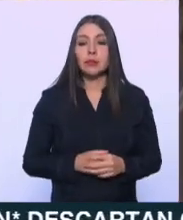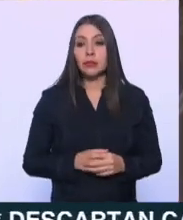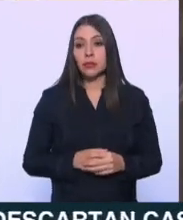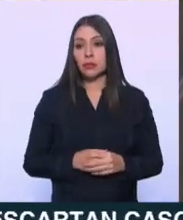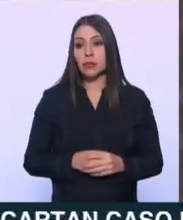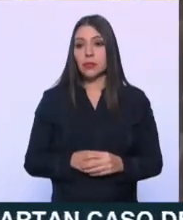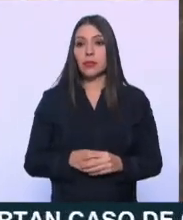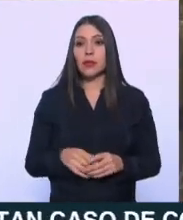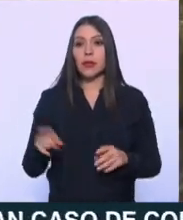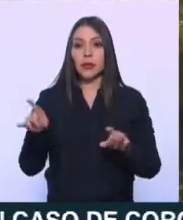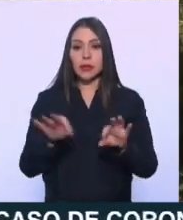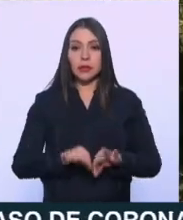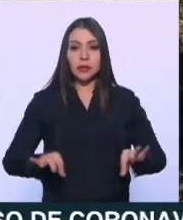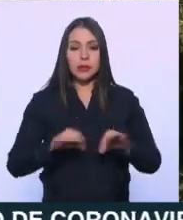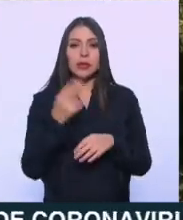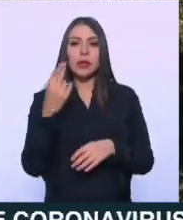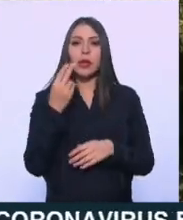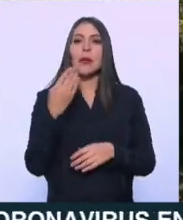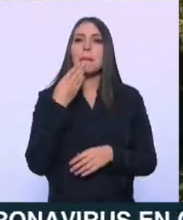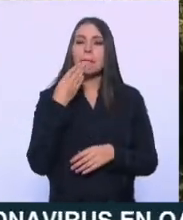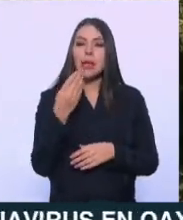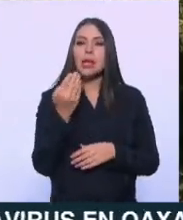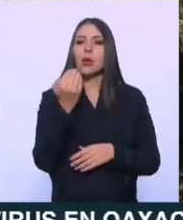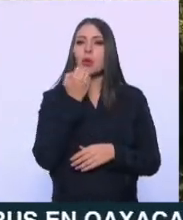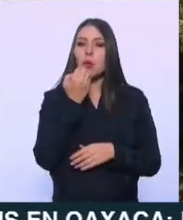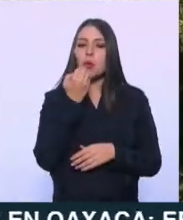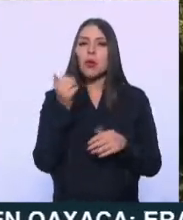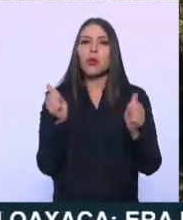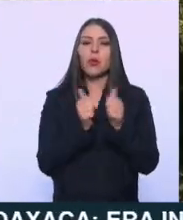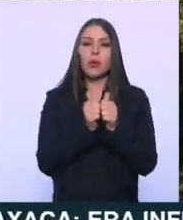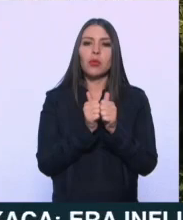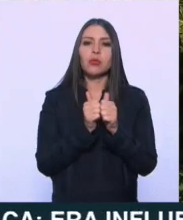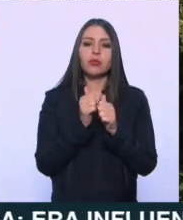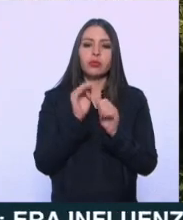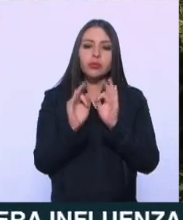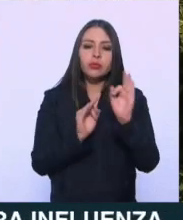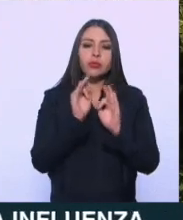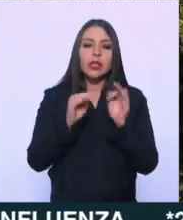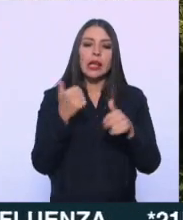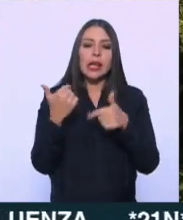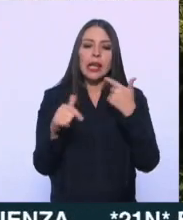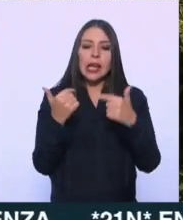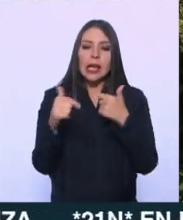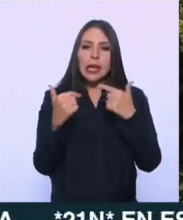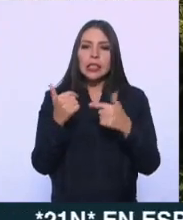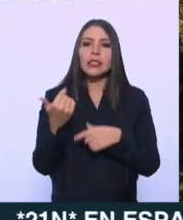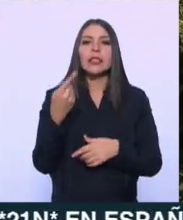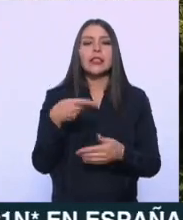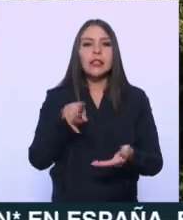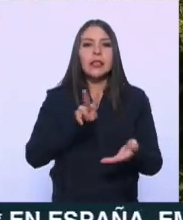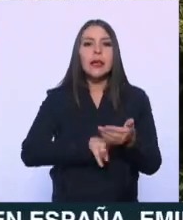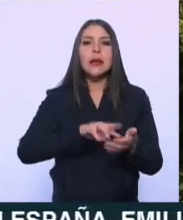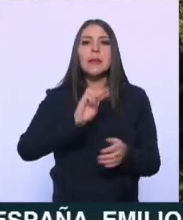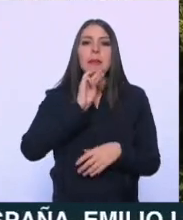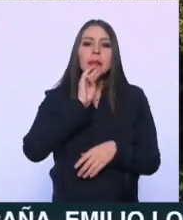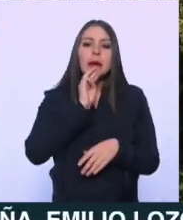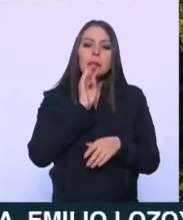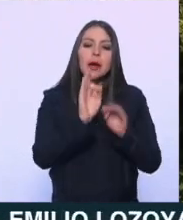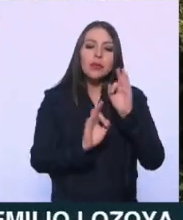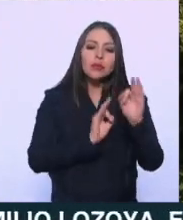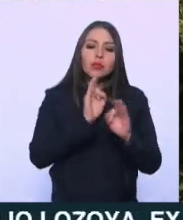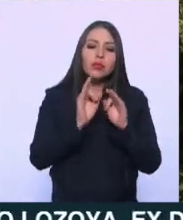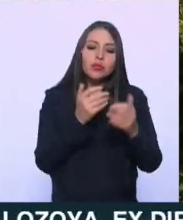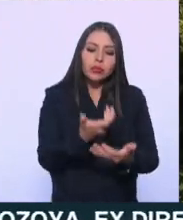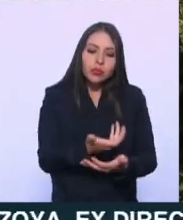no solamente una adecuada alimentación a base de leche, sino el trato materno, el contacto con la piel de la mamá, el escuchar a los